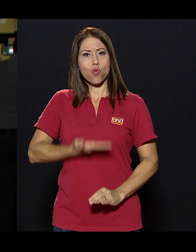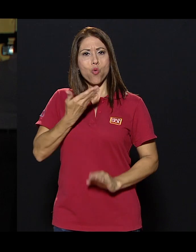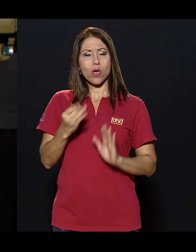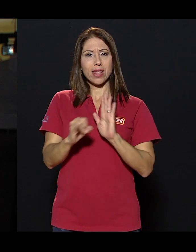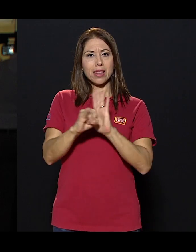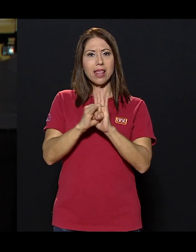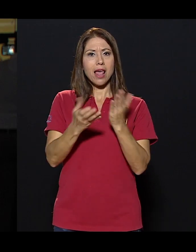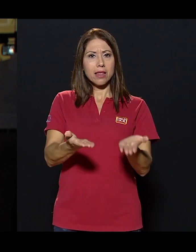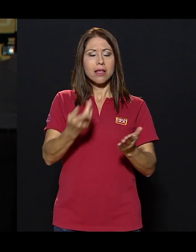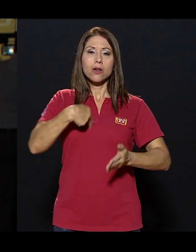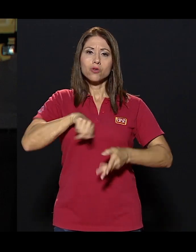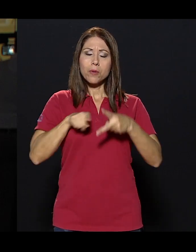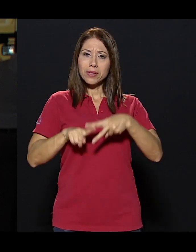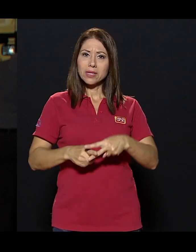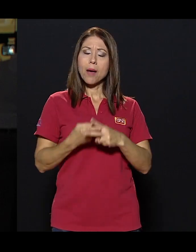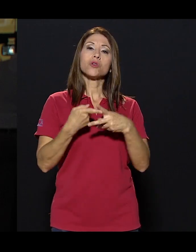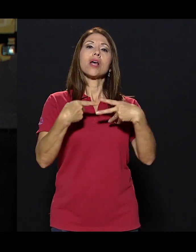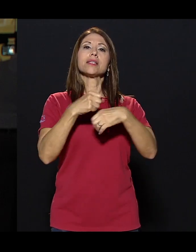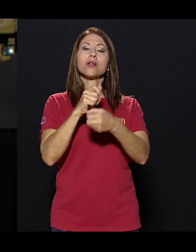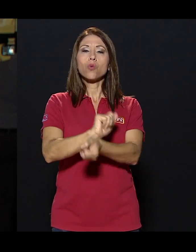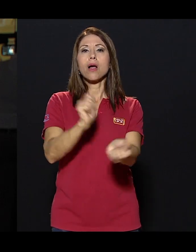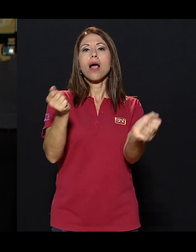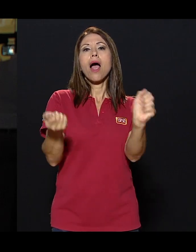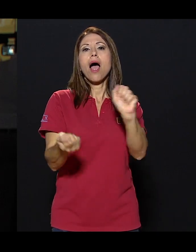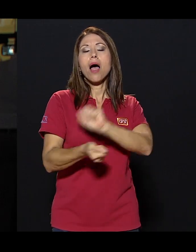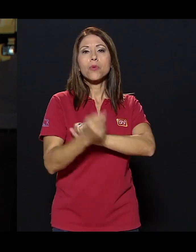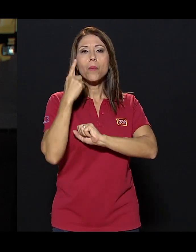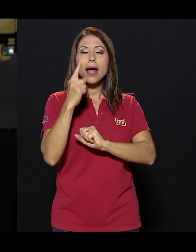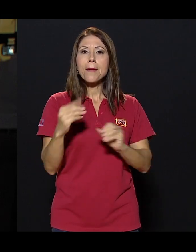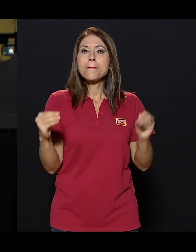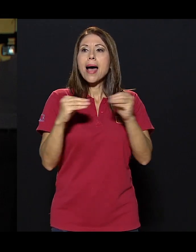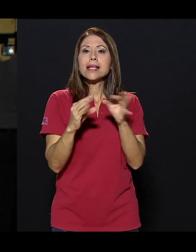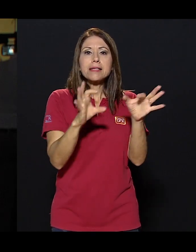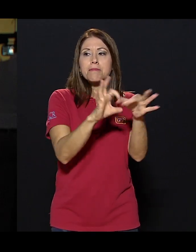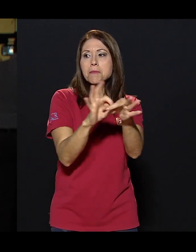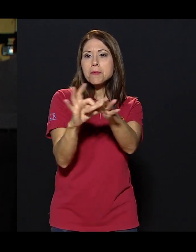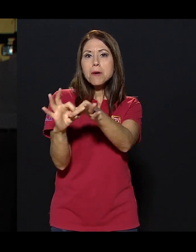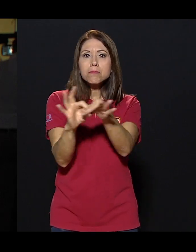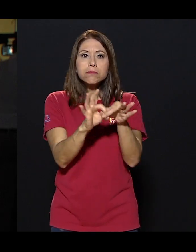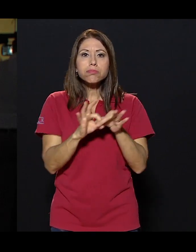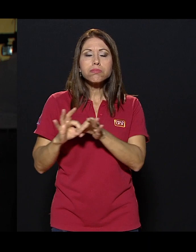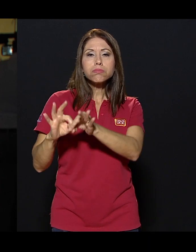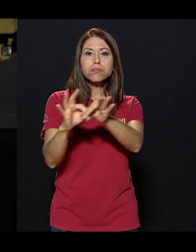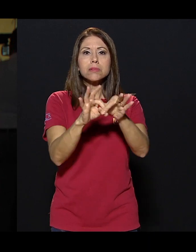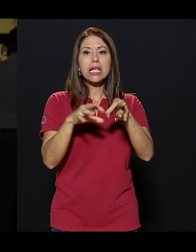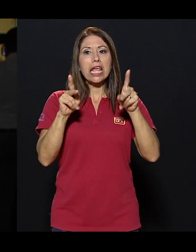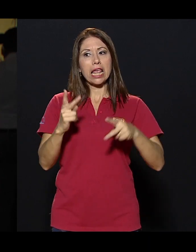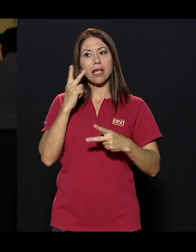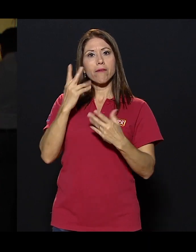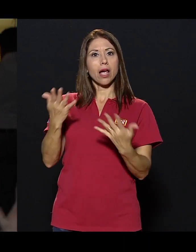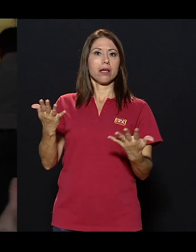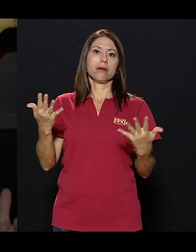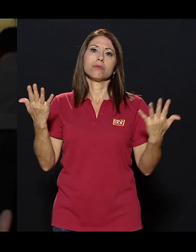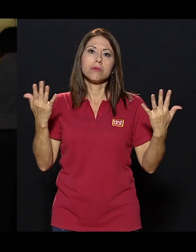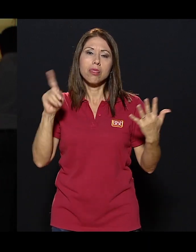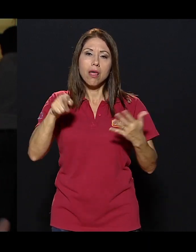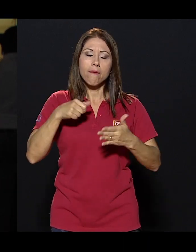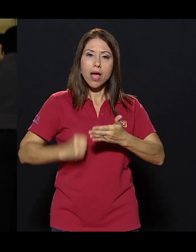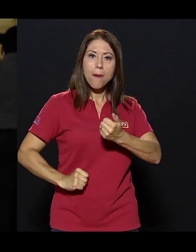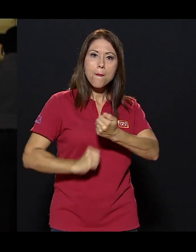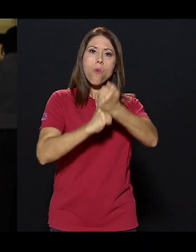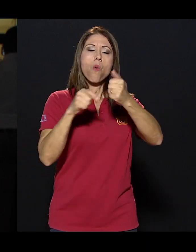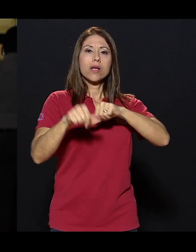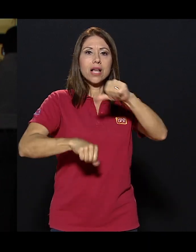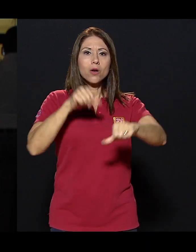esa identidad y sentirnos orgullosas de esa identidad, empezamos a generar un cambio, por lo menos en generar más alianzas y que haya gente que vea que,